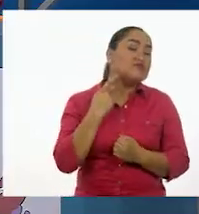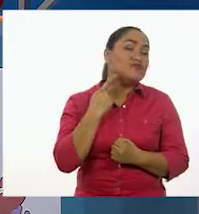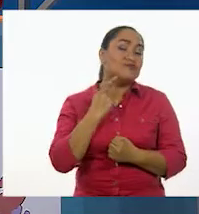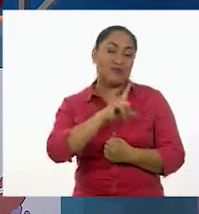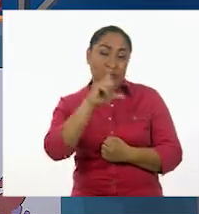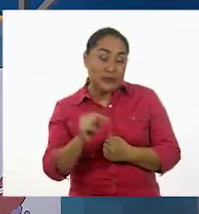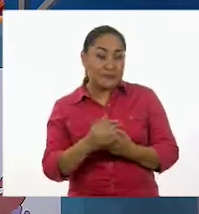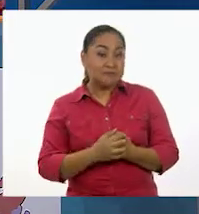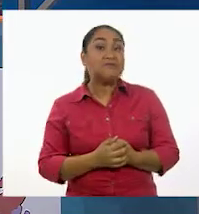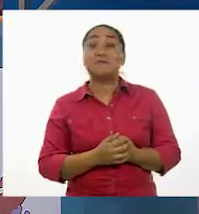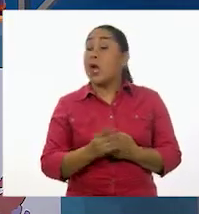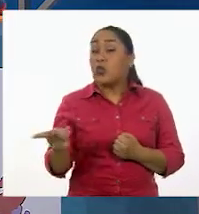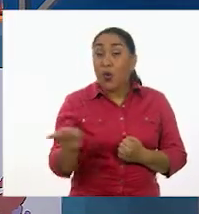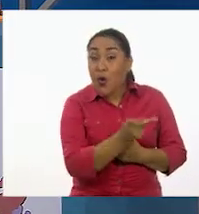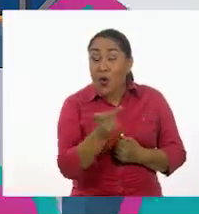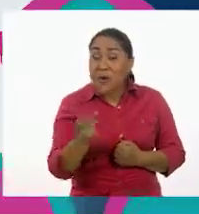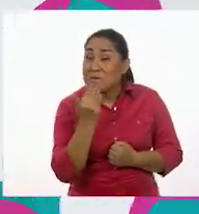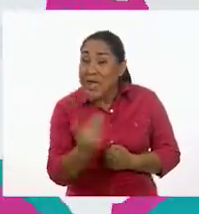dos.